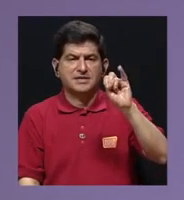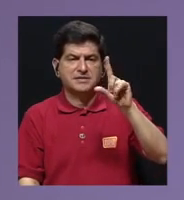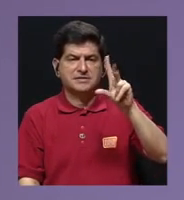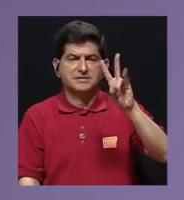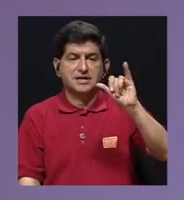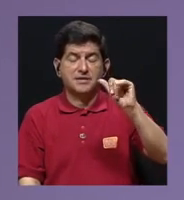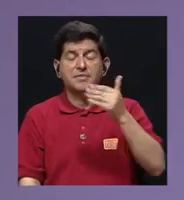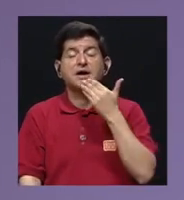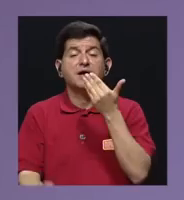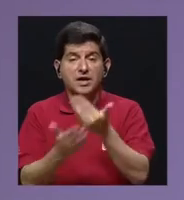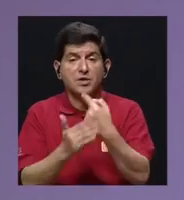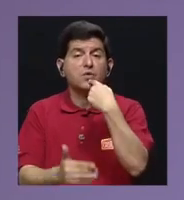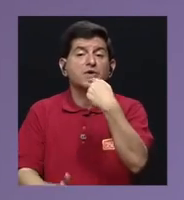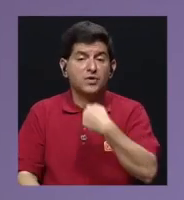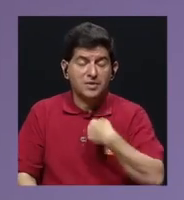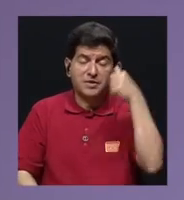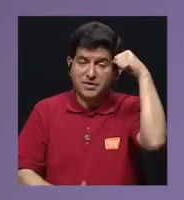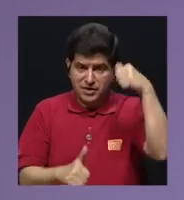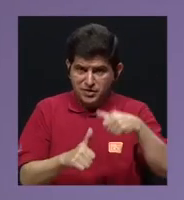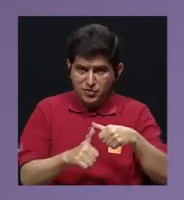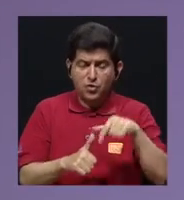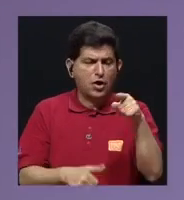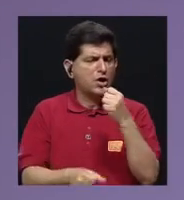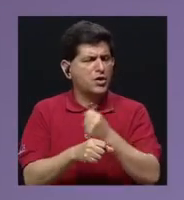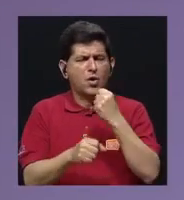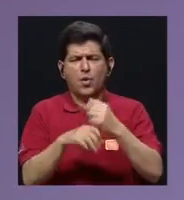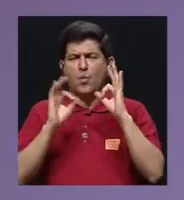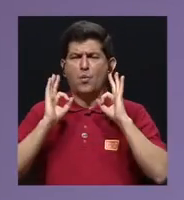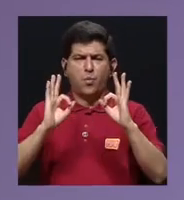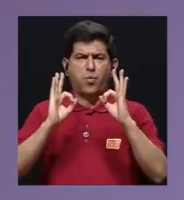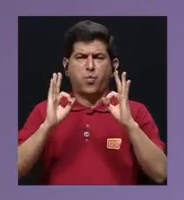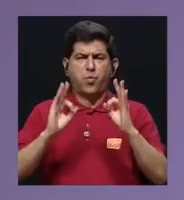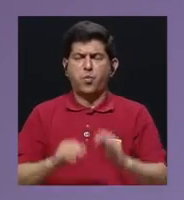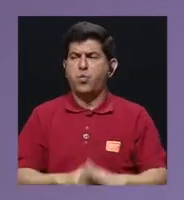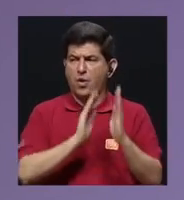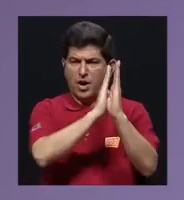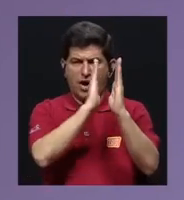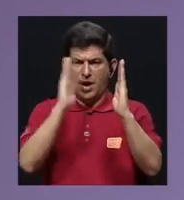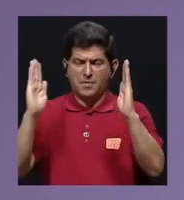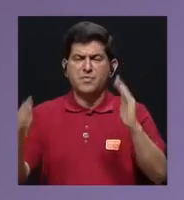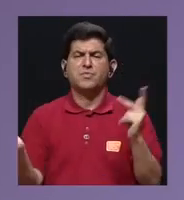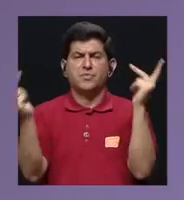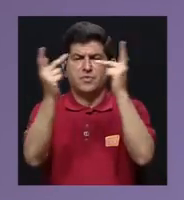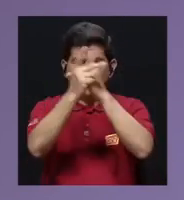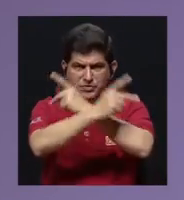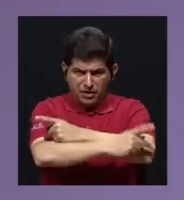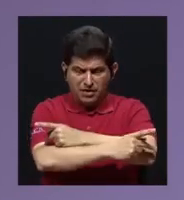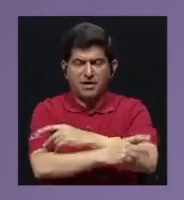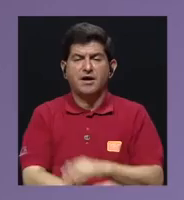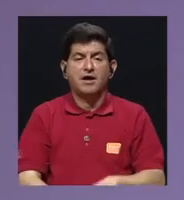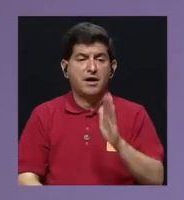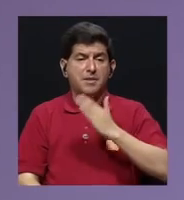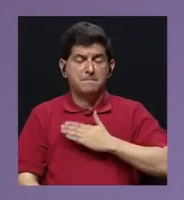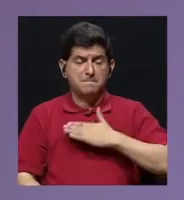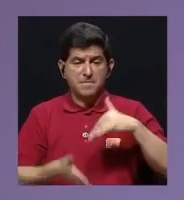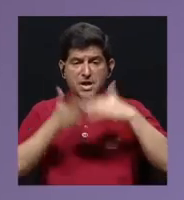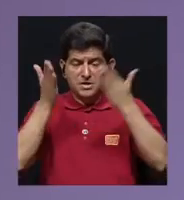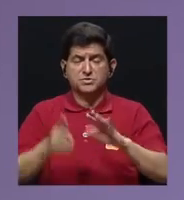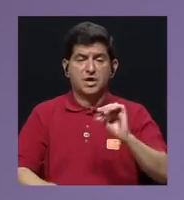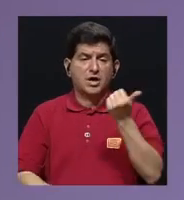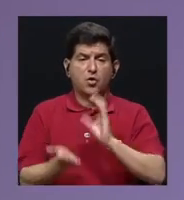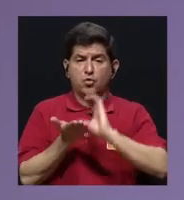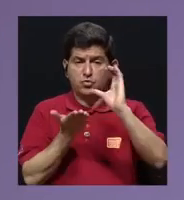lo recuerda, Silvia hace un gran trabajo en la biblioteca de Paraíso, y ella es alumna mía en otro curso de